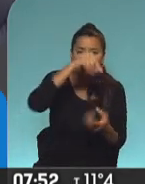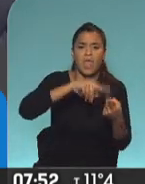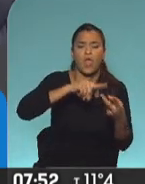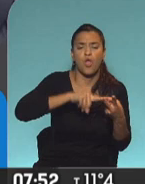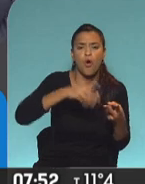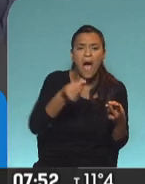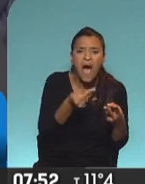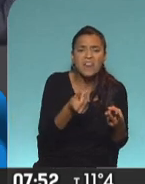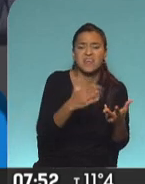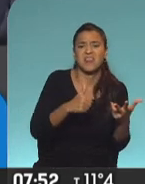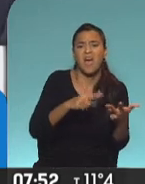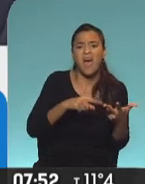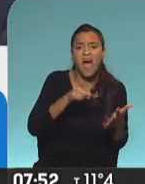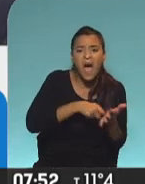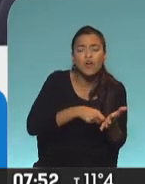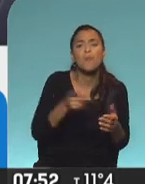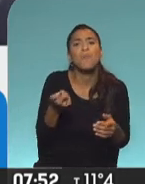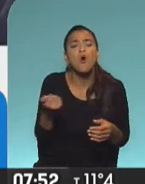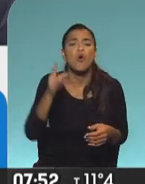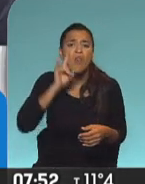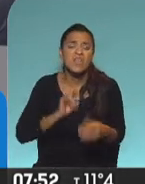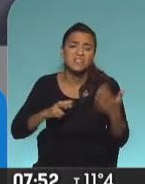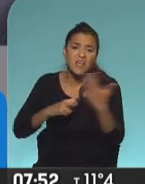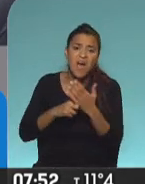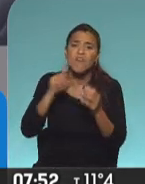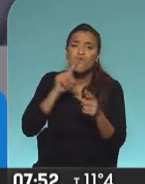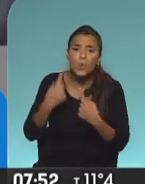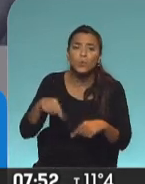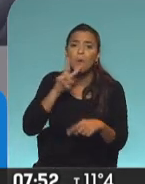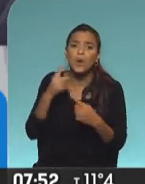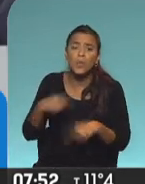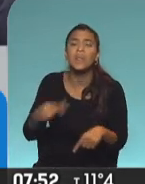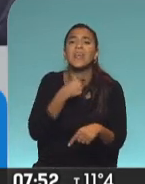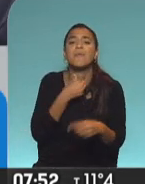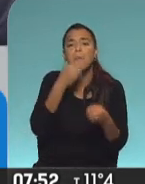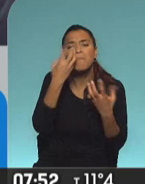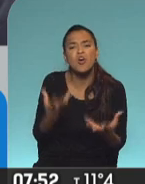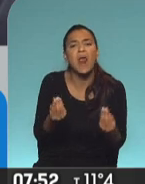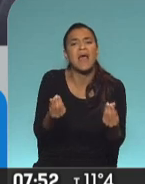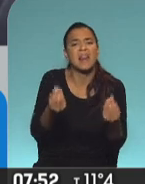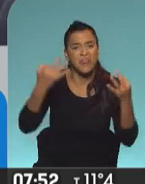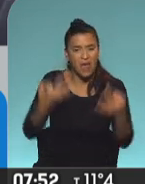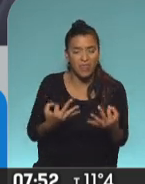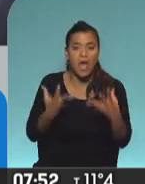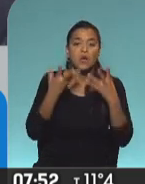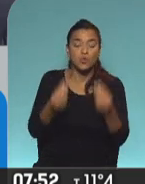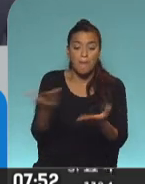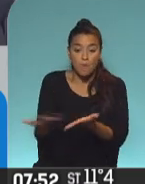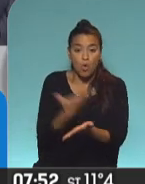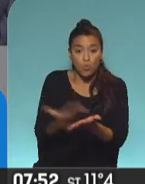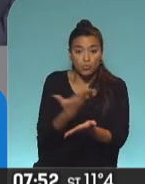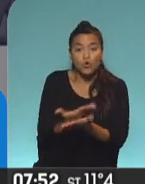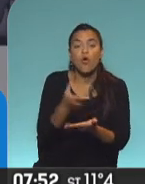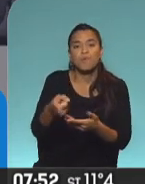hay muchos fideos, harina y arroz, poco de leche, carnes, frutas y verduras. Queremos mejorar la calidad nutricional y ayudar a los pequeños productores, a los que